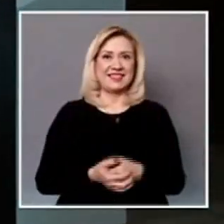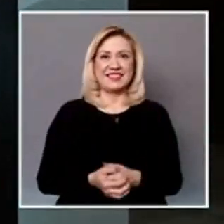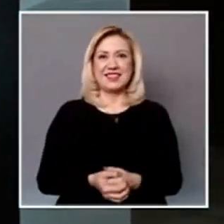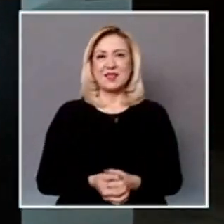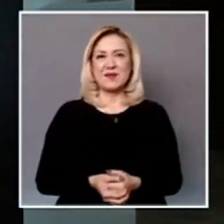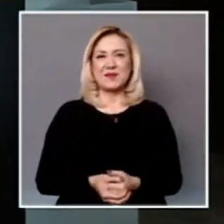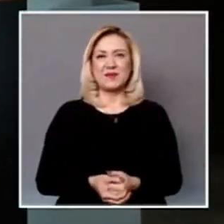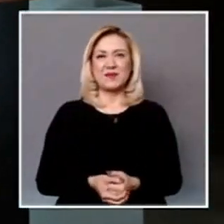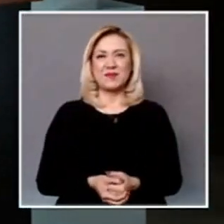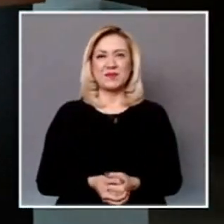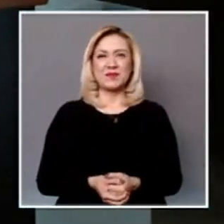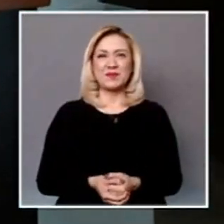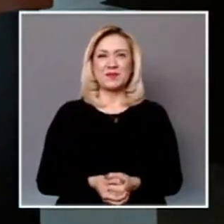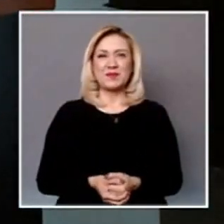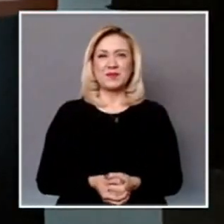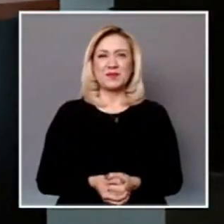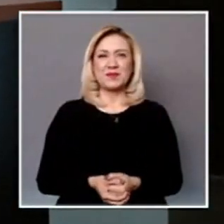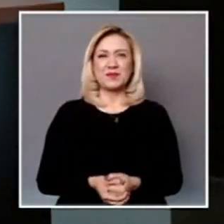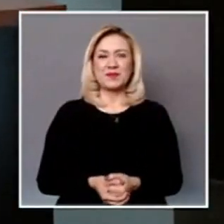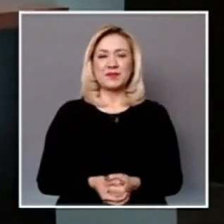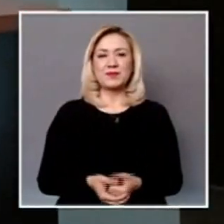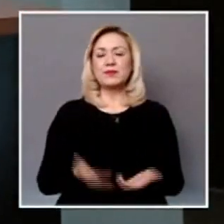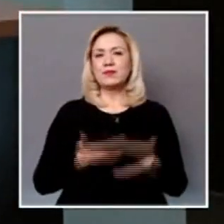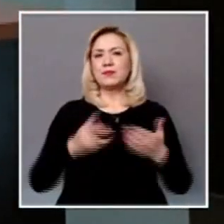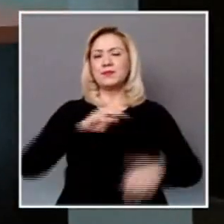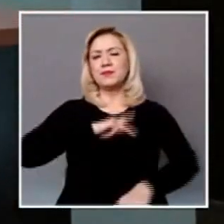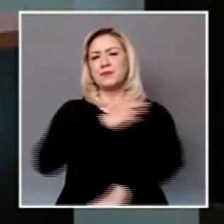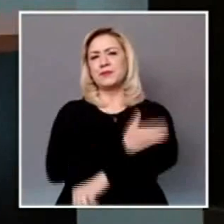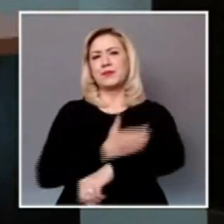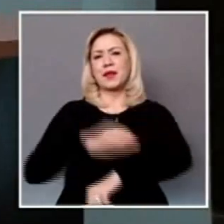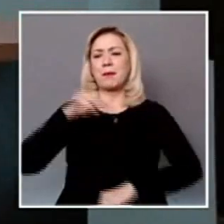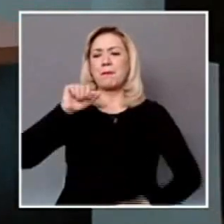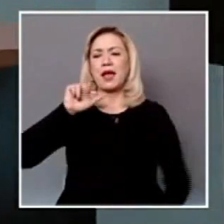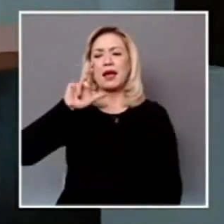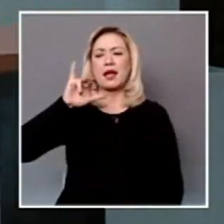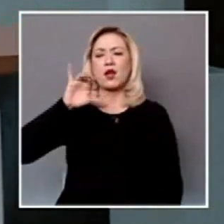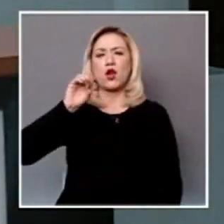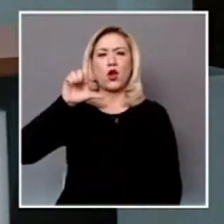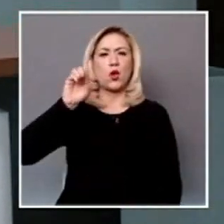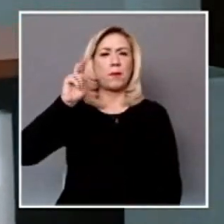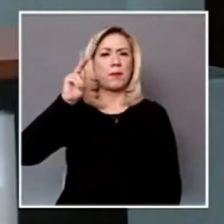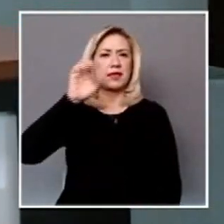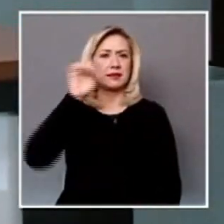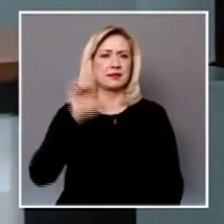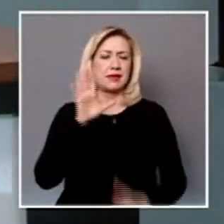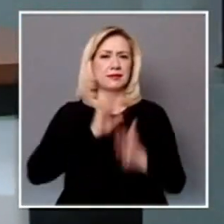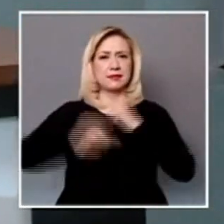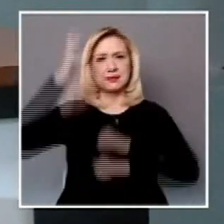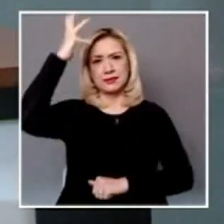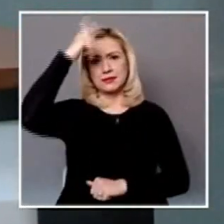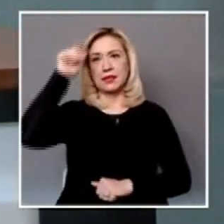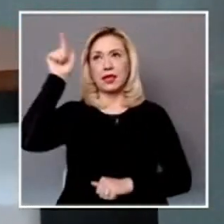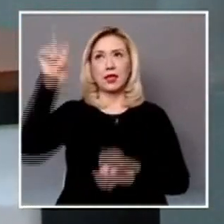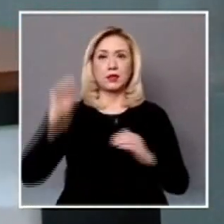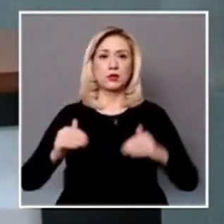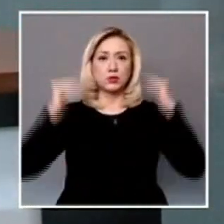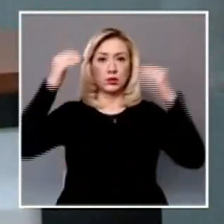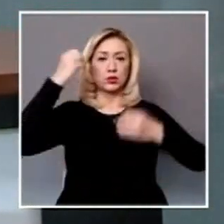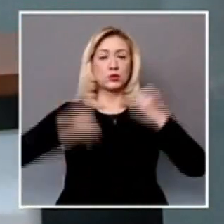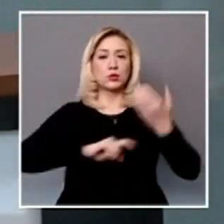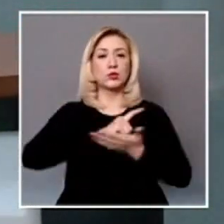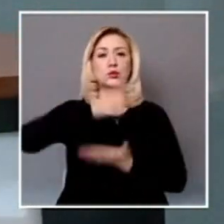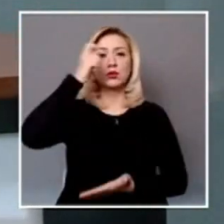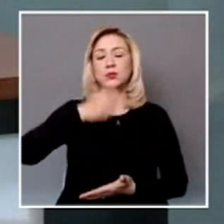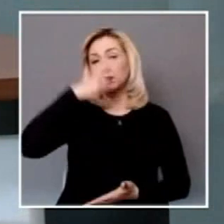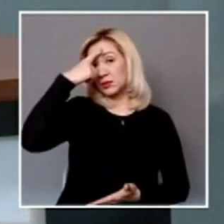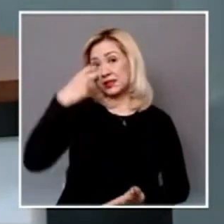Nos enlazamos con mi compañero Mario López Peña, al edificio sede de la Suprema Corte, para el reporte de lo que resolvieron esta tarde